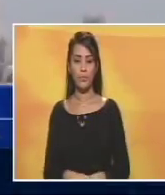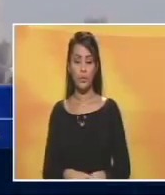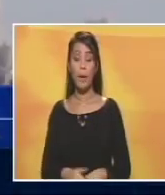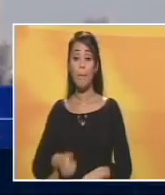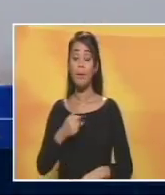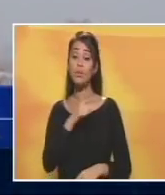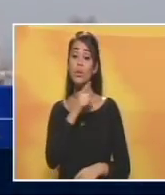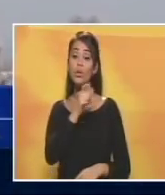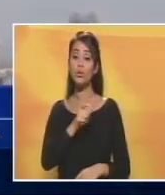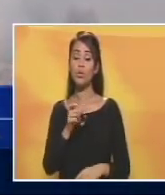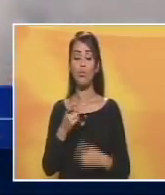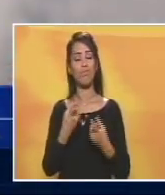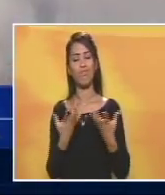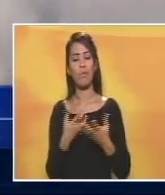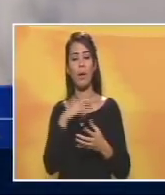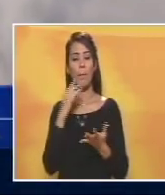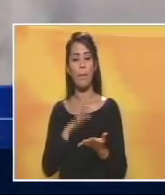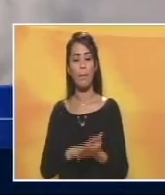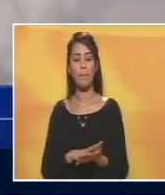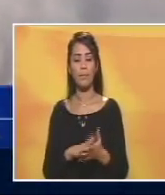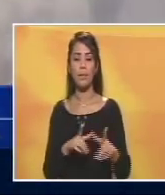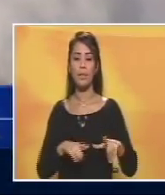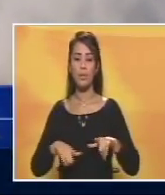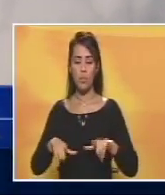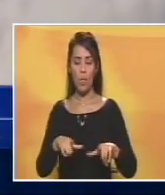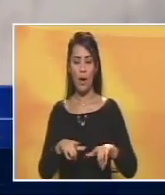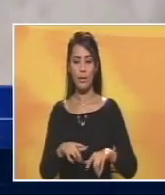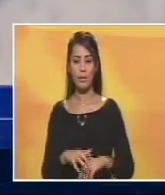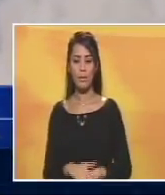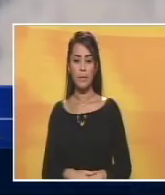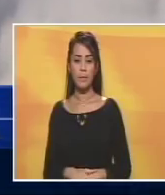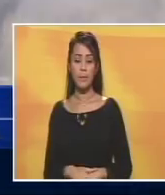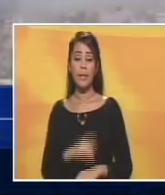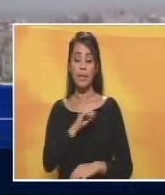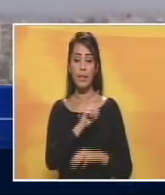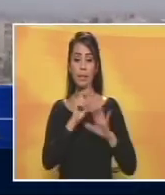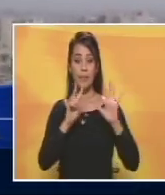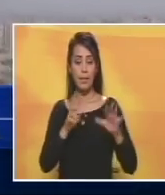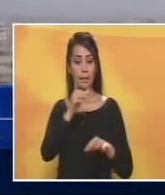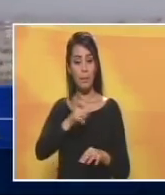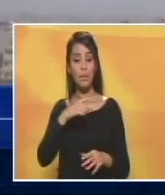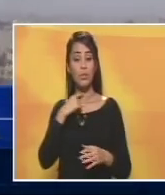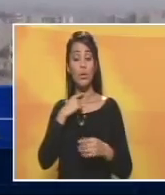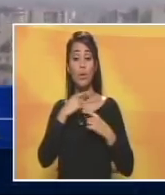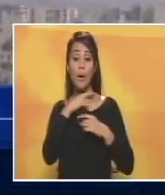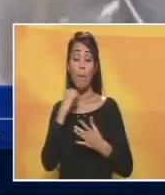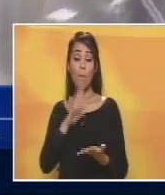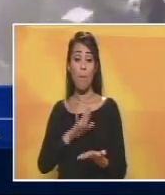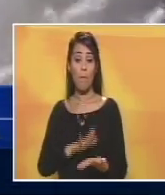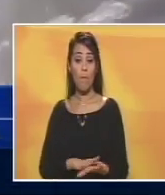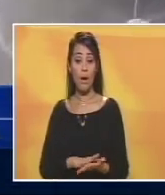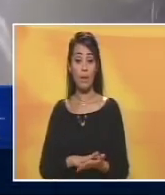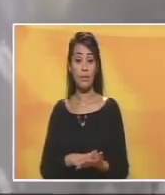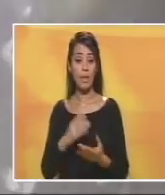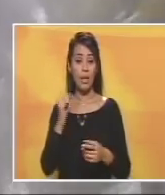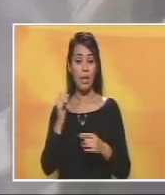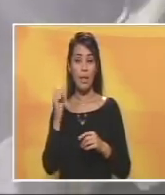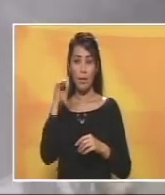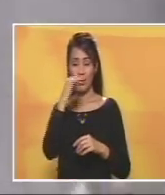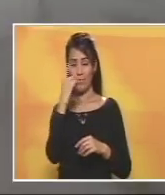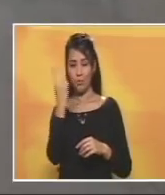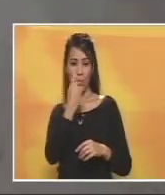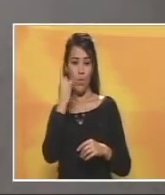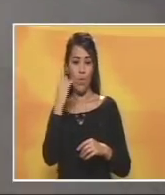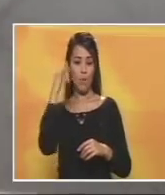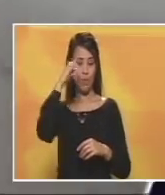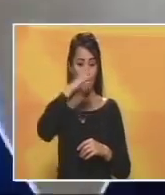número de fallecidos se registró en la población de Jizrin, donde 17 personas perdieron la vida por ataques de aviones no